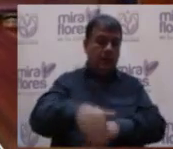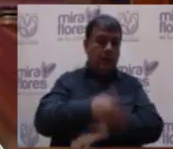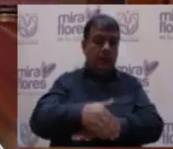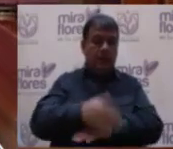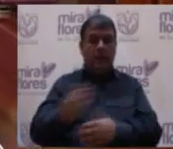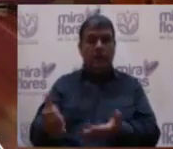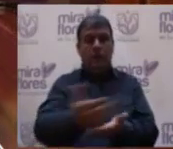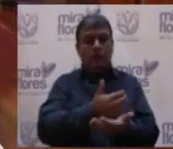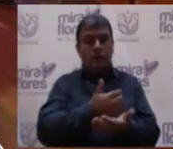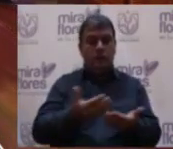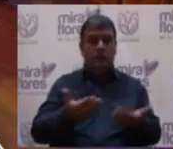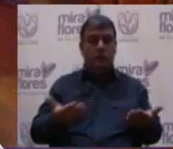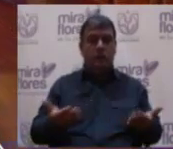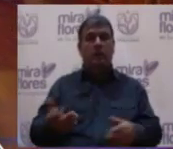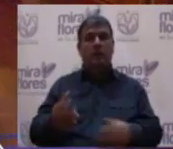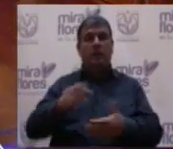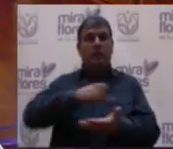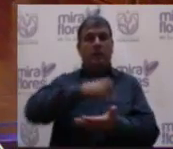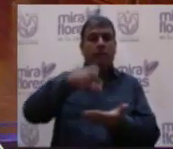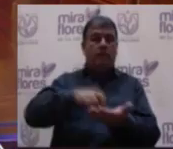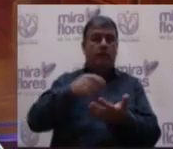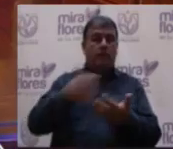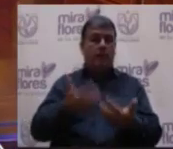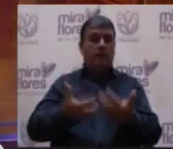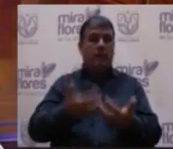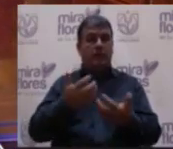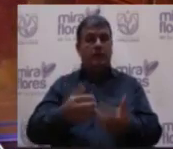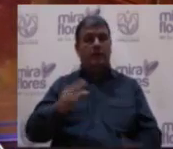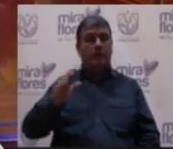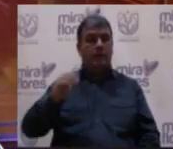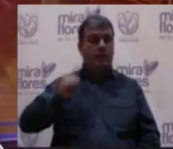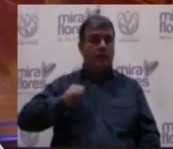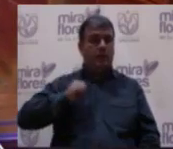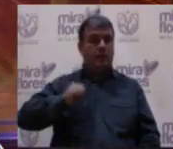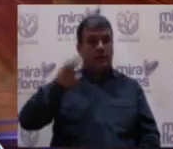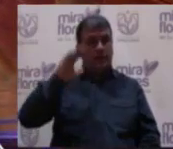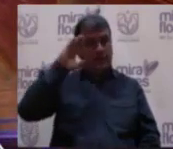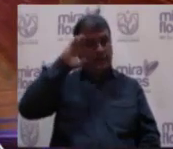residuos sólidos, parques y jardines públicos y serenados para el periodo